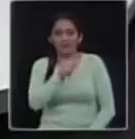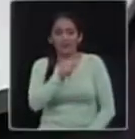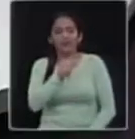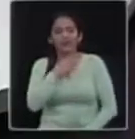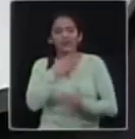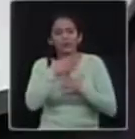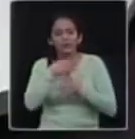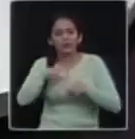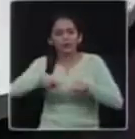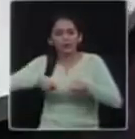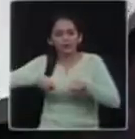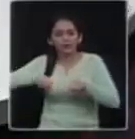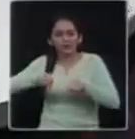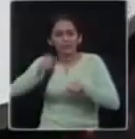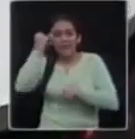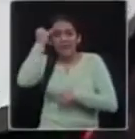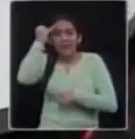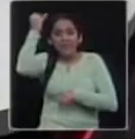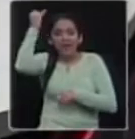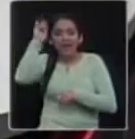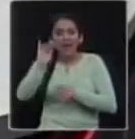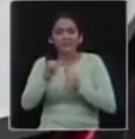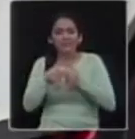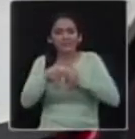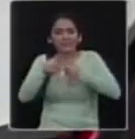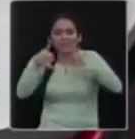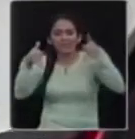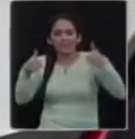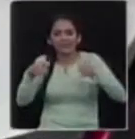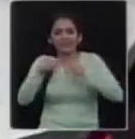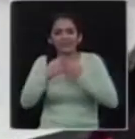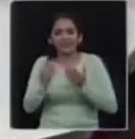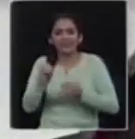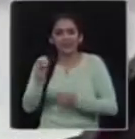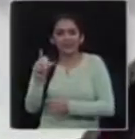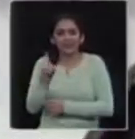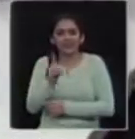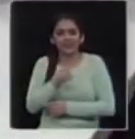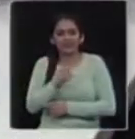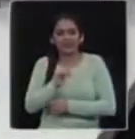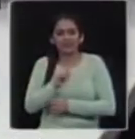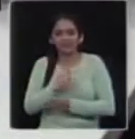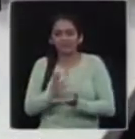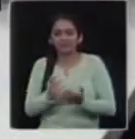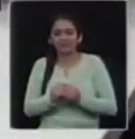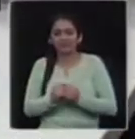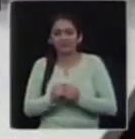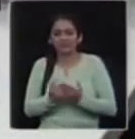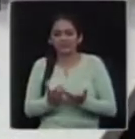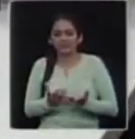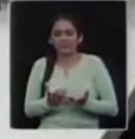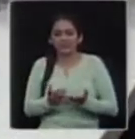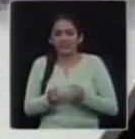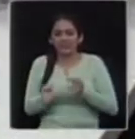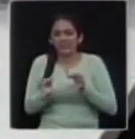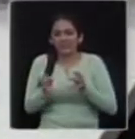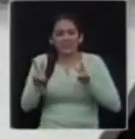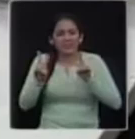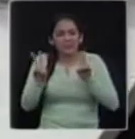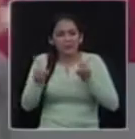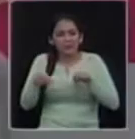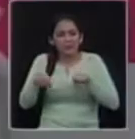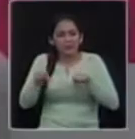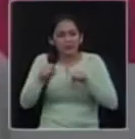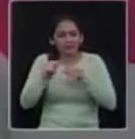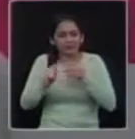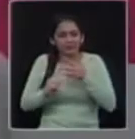Mayorga Custom Bike, que es una tienda guayaquileña especializada en todo tipo de modificaciones de moto. Gracias por acompañarnos y compartir estas